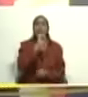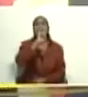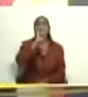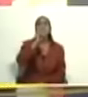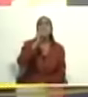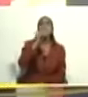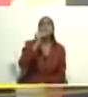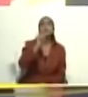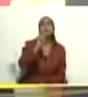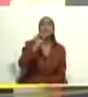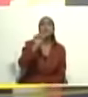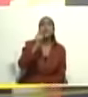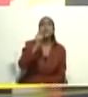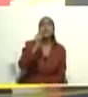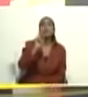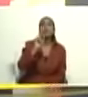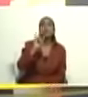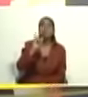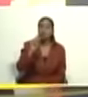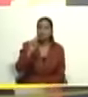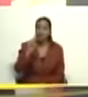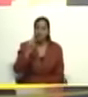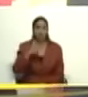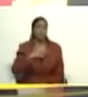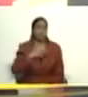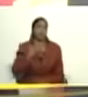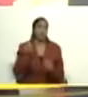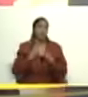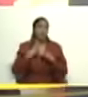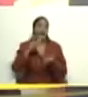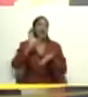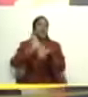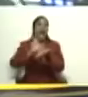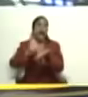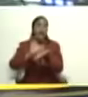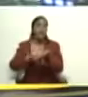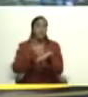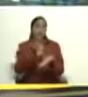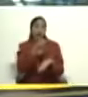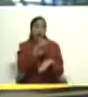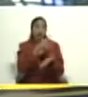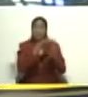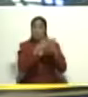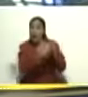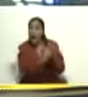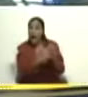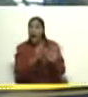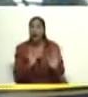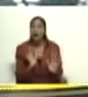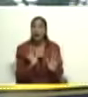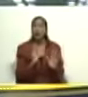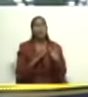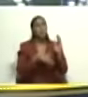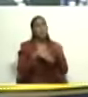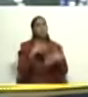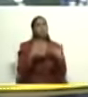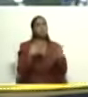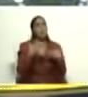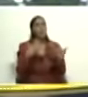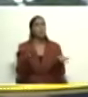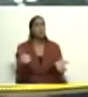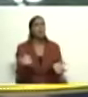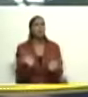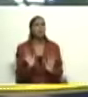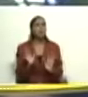estaba fabricando y uno saliendo de un barrio era algo muy grande. Pero fíjese algo, después, siendo gremialista,